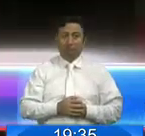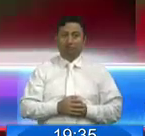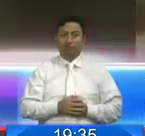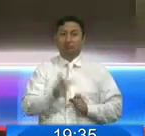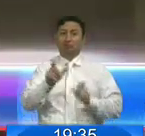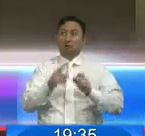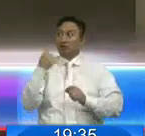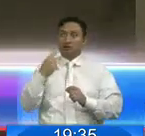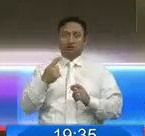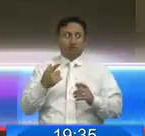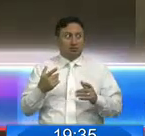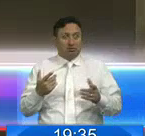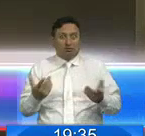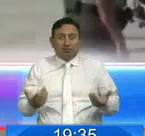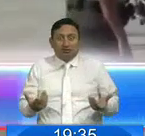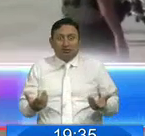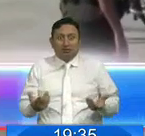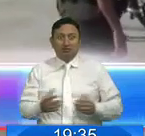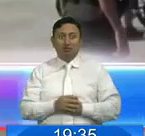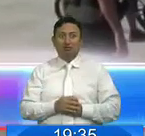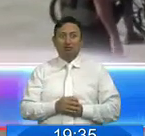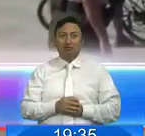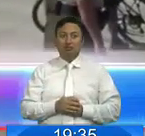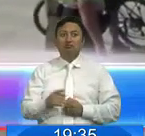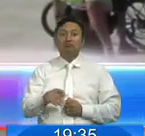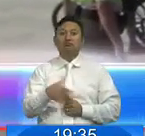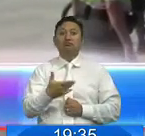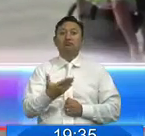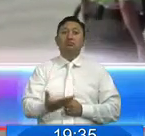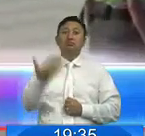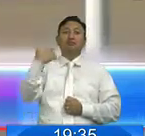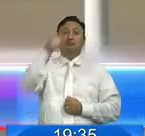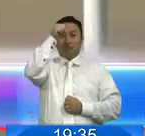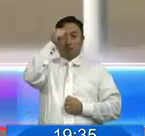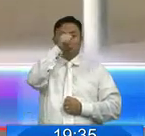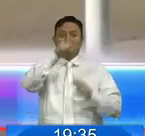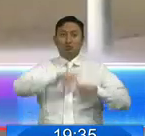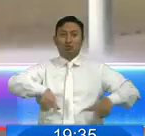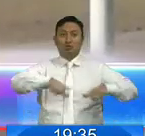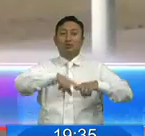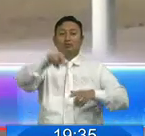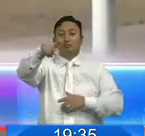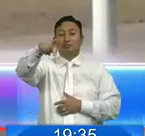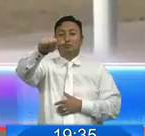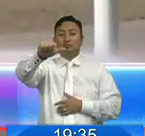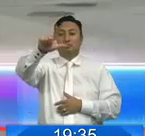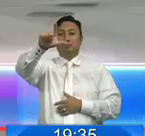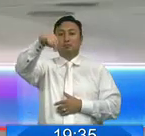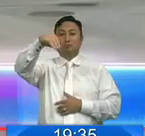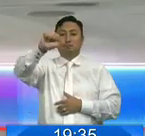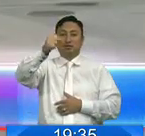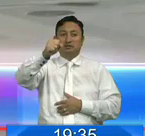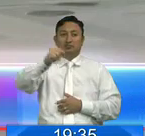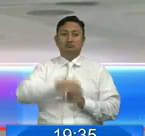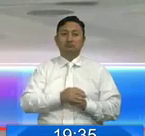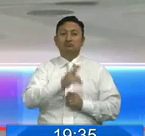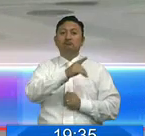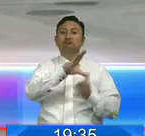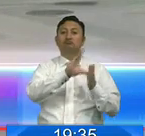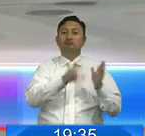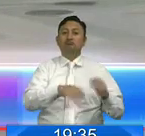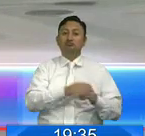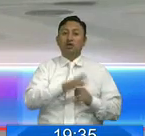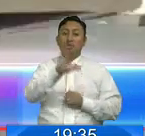mirada atónita de la ciudadanía. El hecho habría ocurrido el pasado domingo en el sector de Las Palmas, en Esmeraldas, luego que un ciudadano llamara